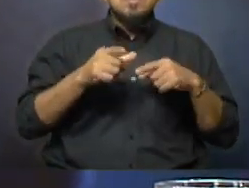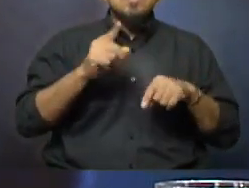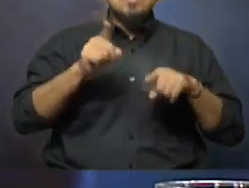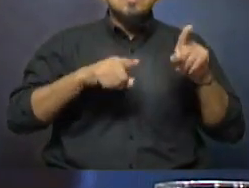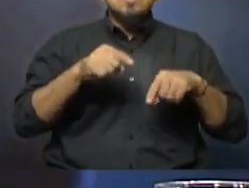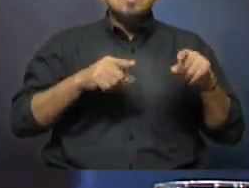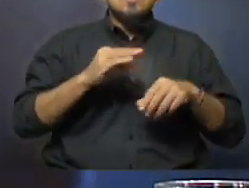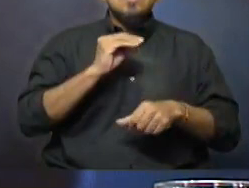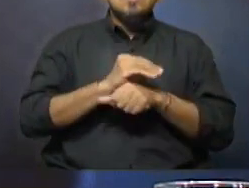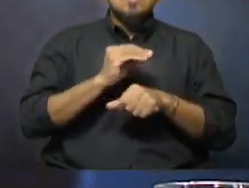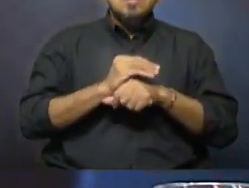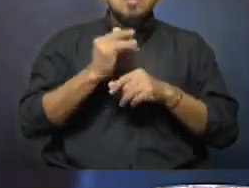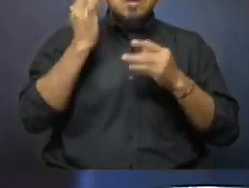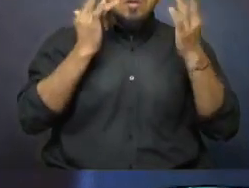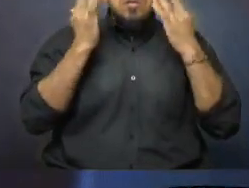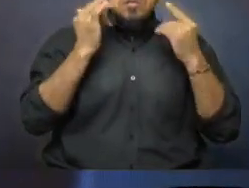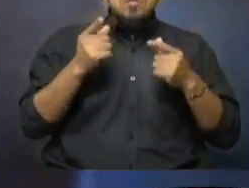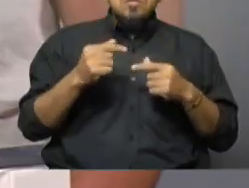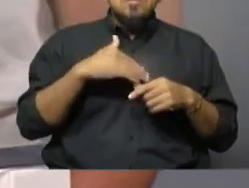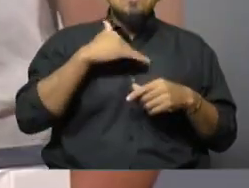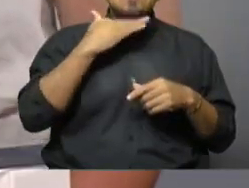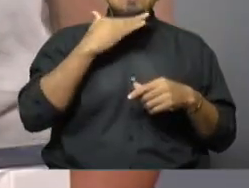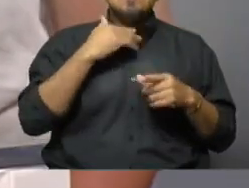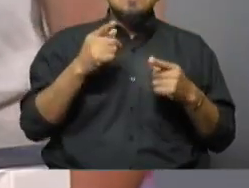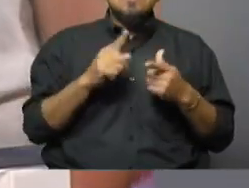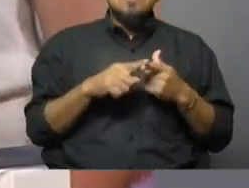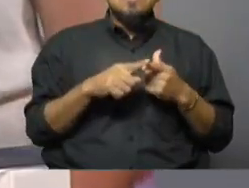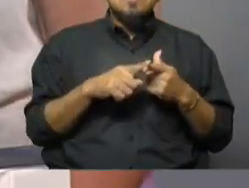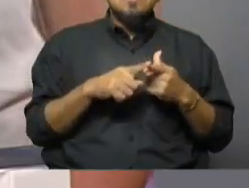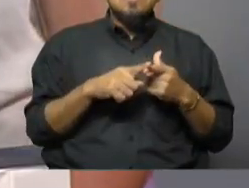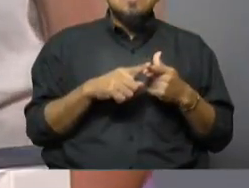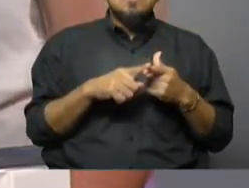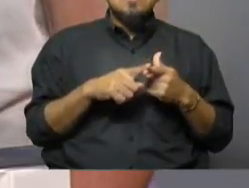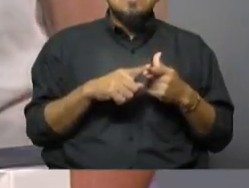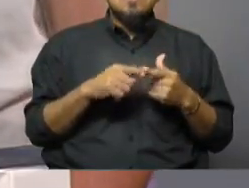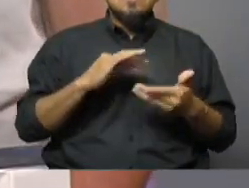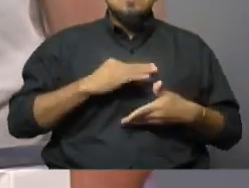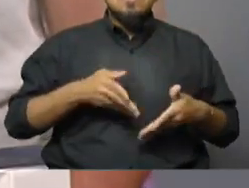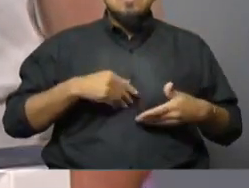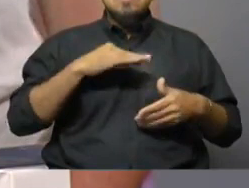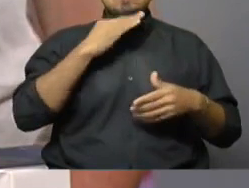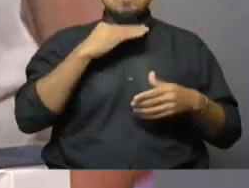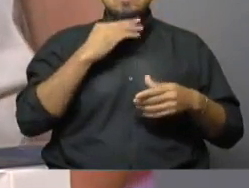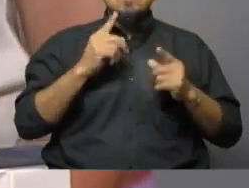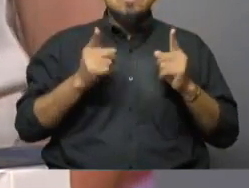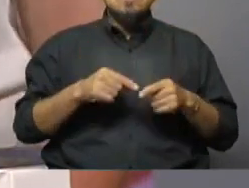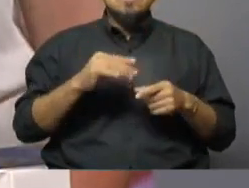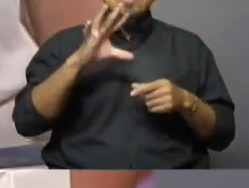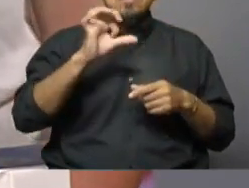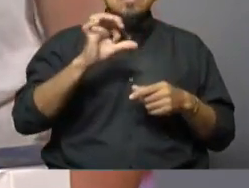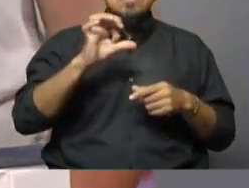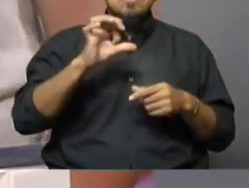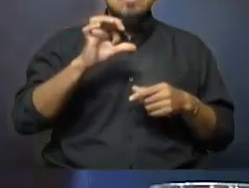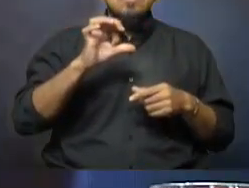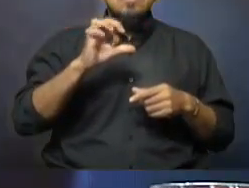cultural y una artista. Noelia Millán de Canelones, aparte de género de Canelones. También Jorge Schellenberg es un